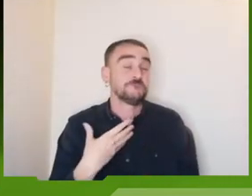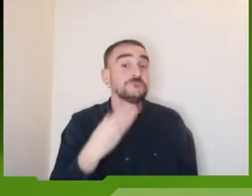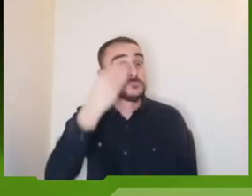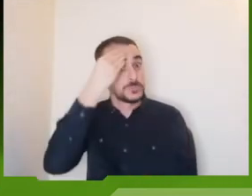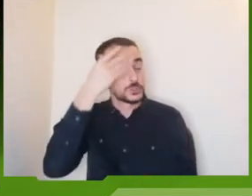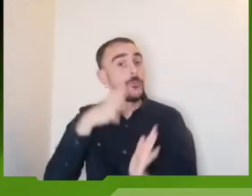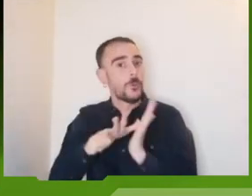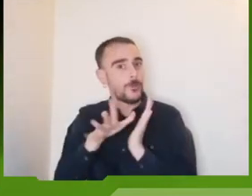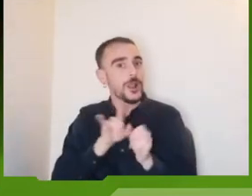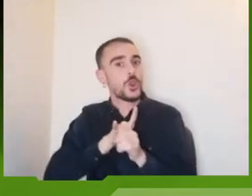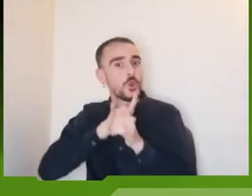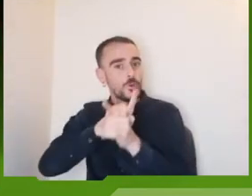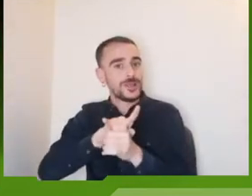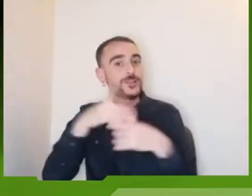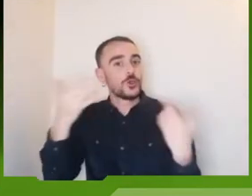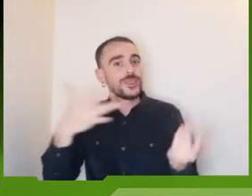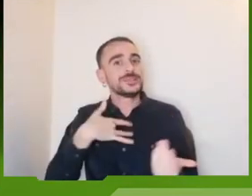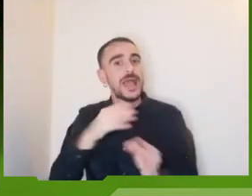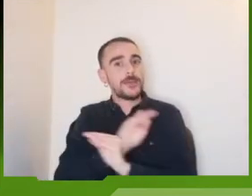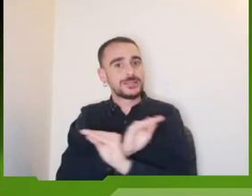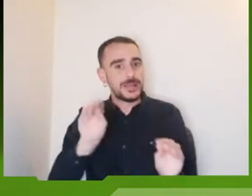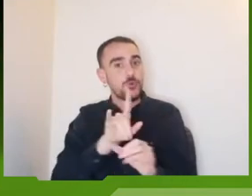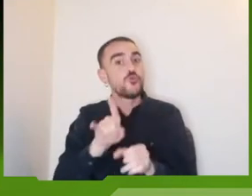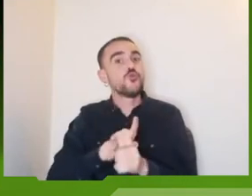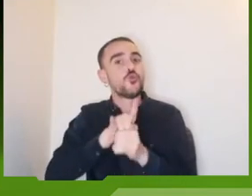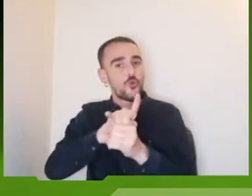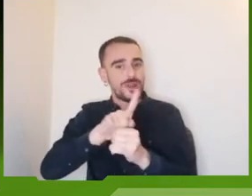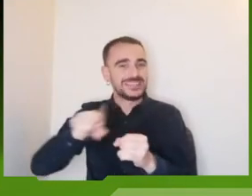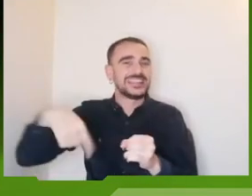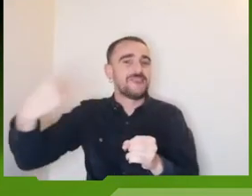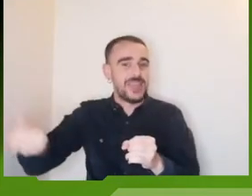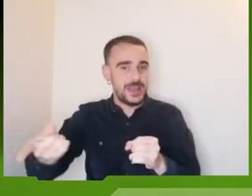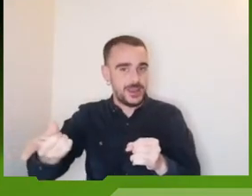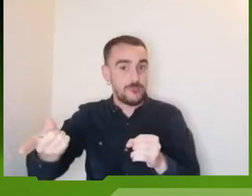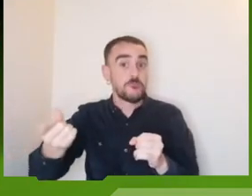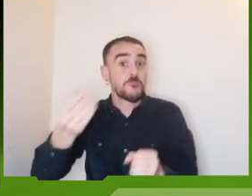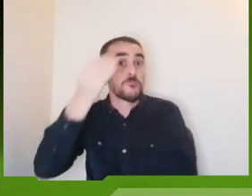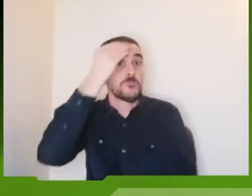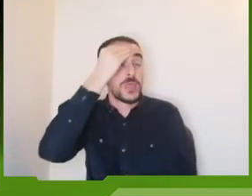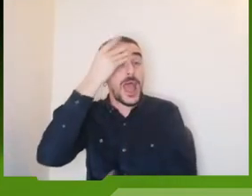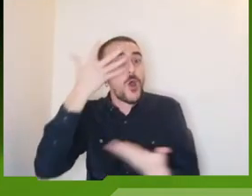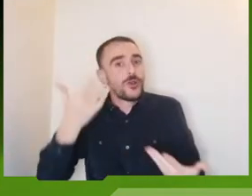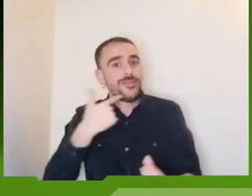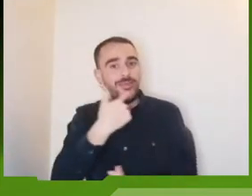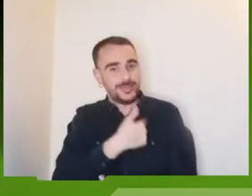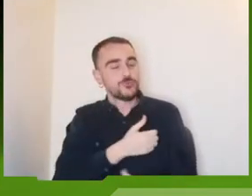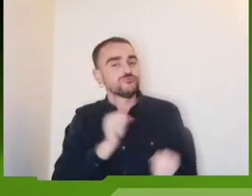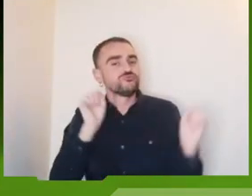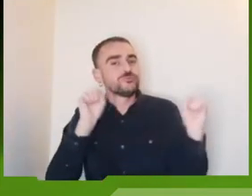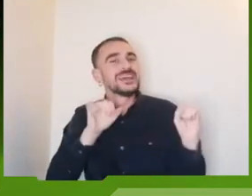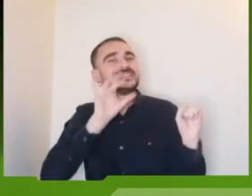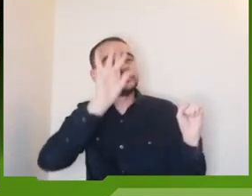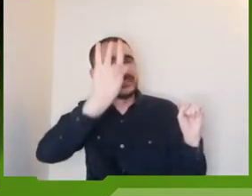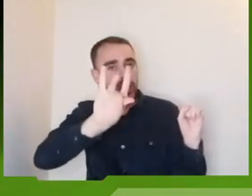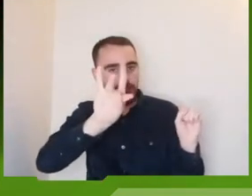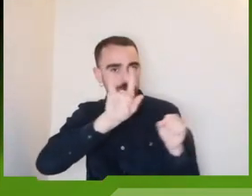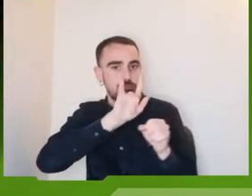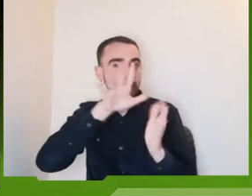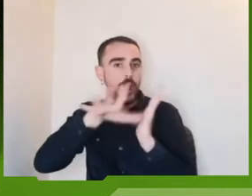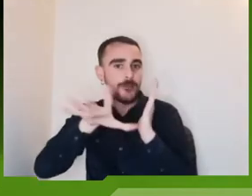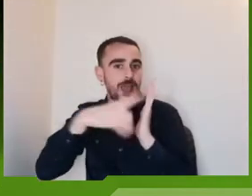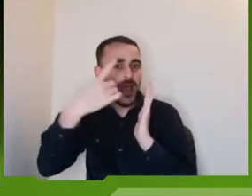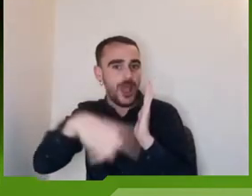el mismo lunes que viene. Si en principio quedamos que sí, si fuera que no, Vale. pues ya lo avisamos por redes. Pero en principio